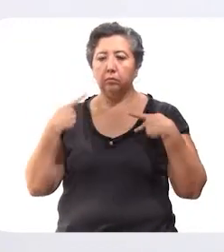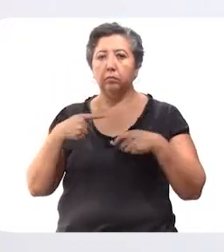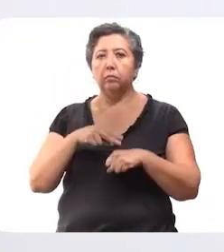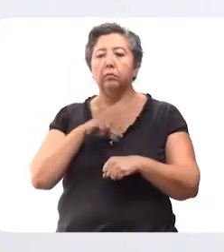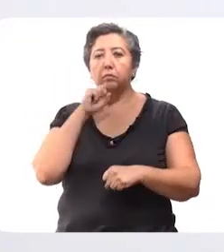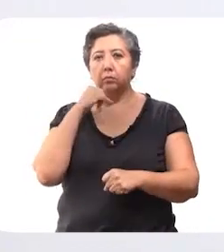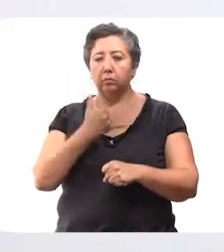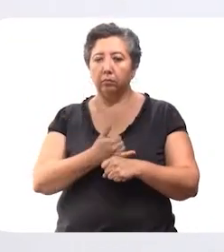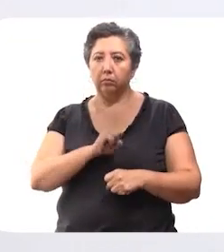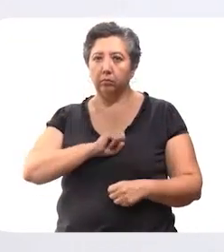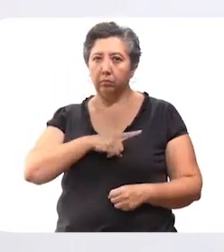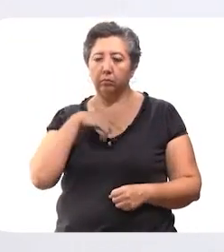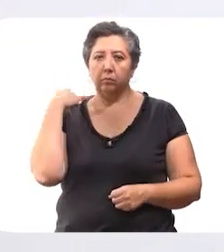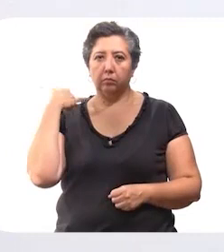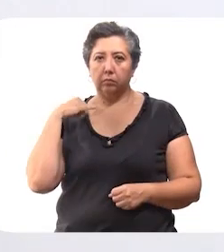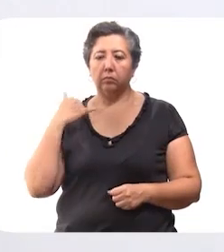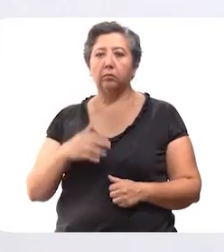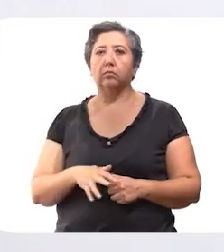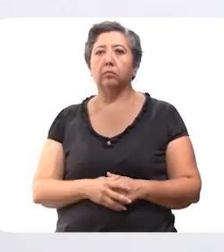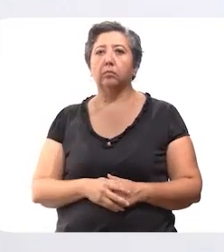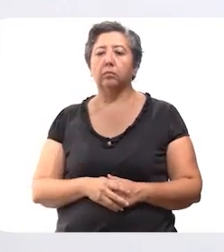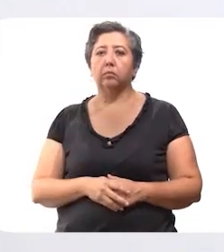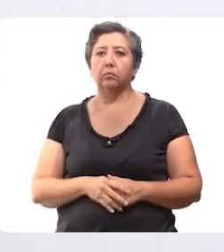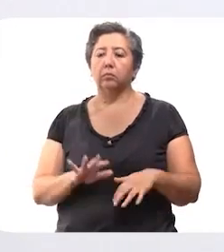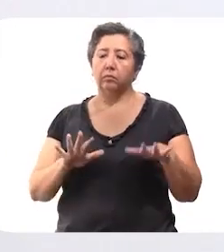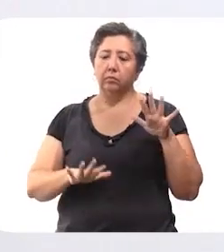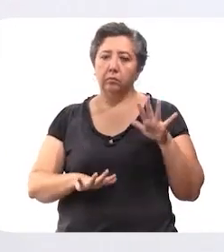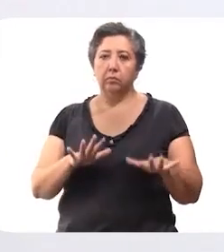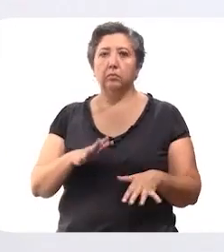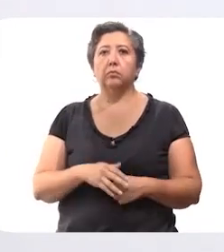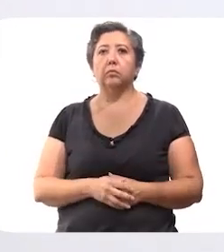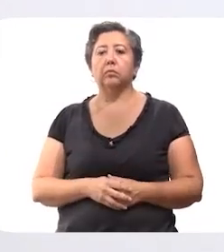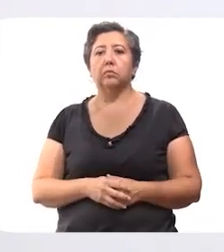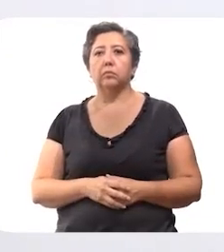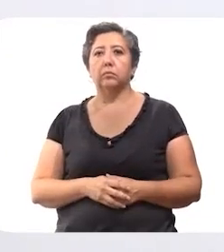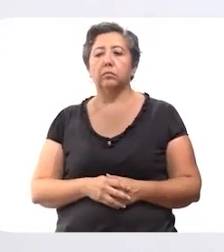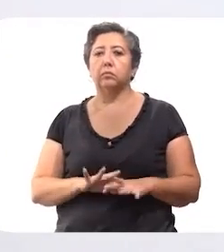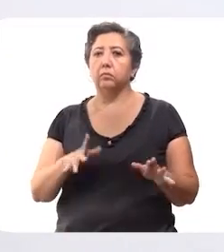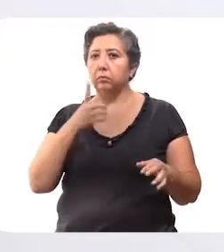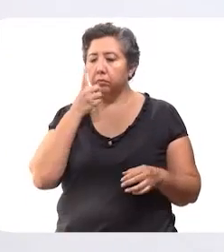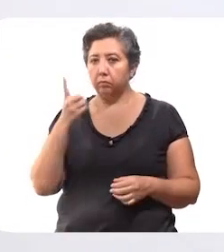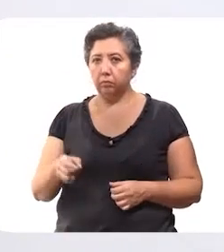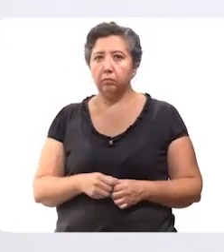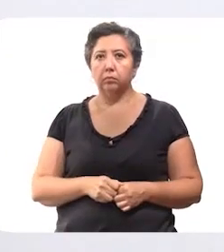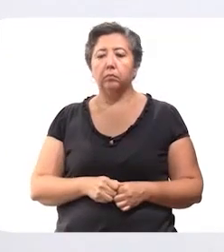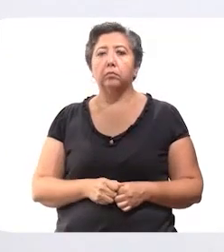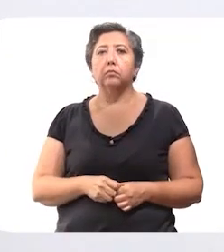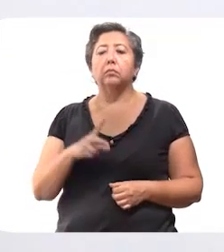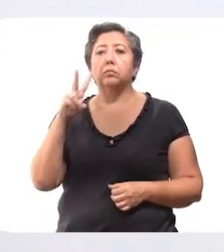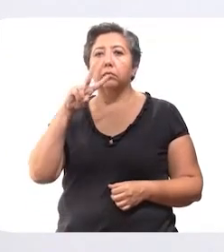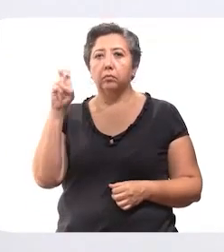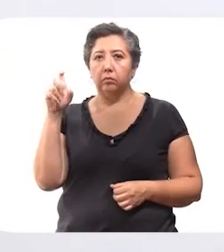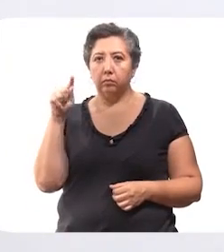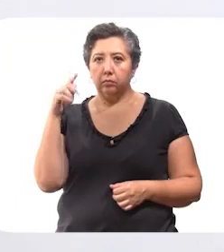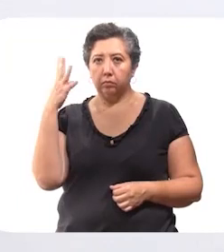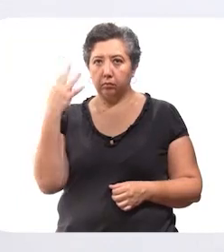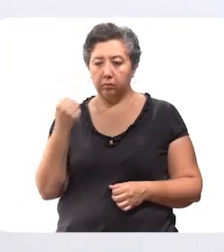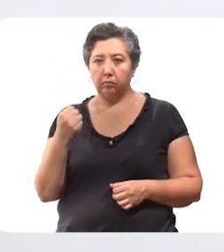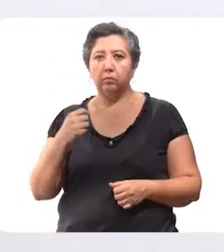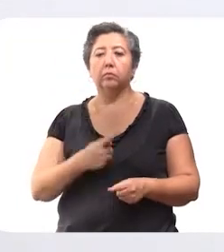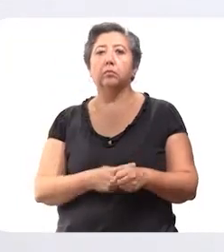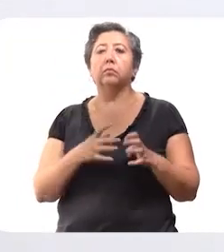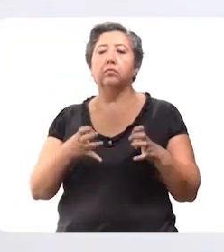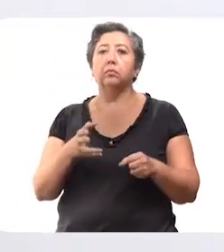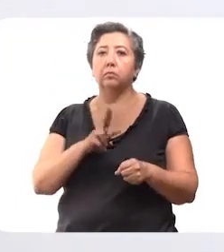por personal médico de la Secretaría de Salud de Yucatán. Presentan síntomas leves. Como ya se mencionó, 279 de los